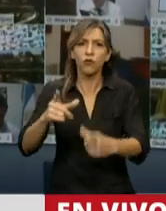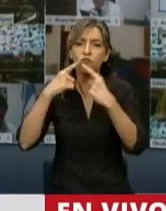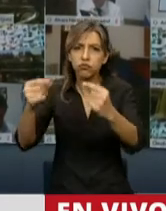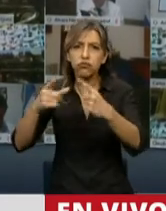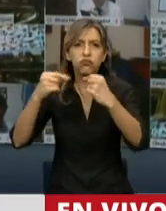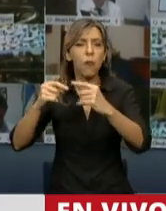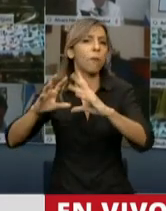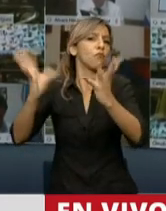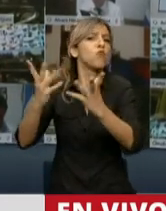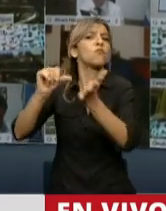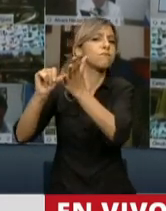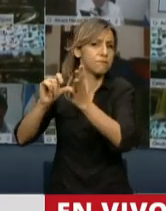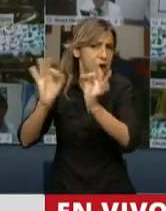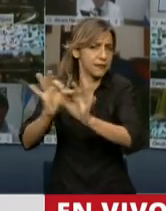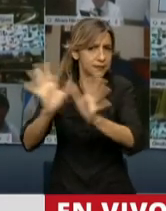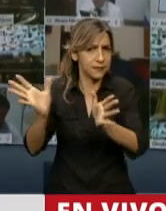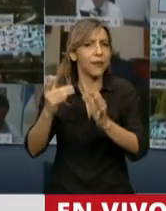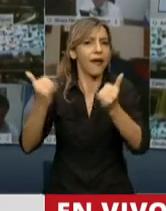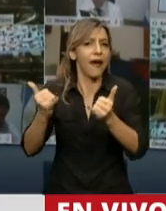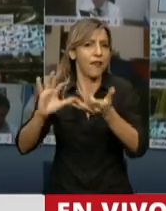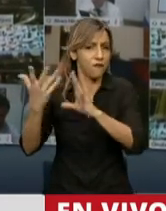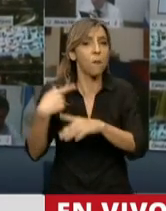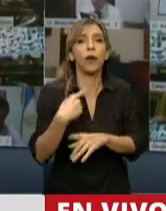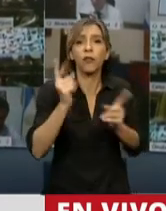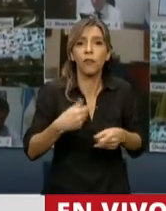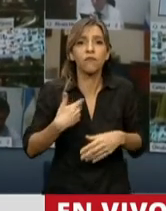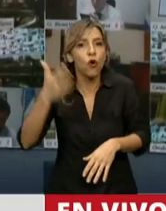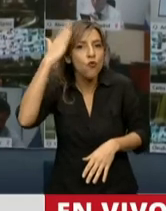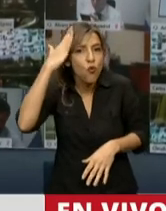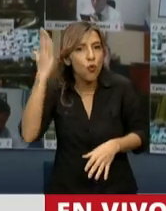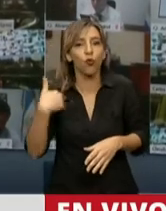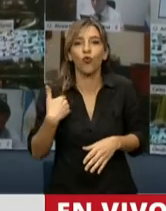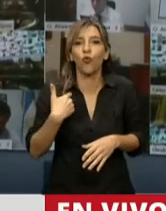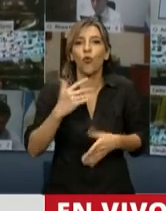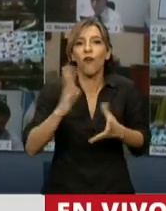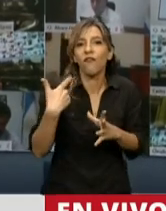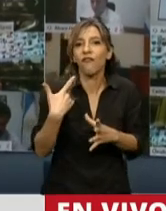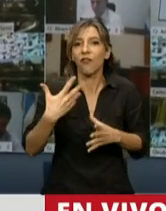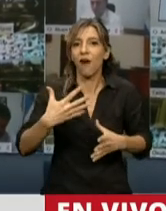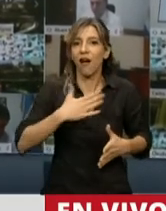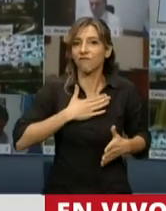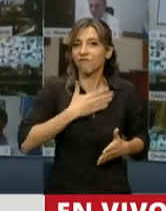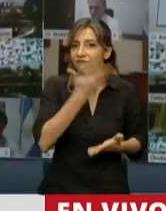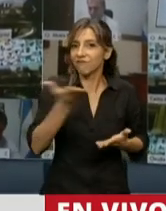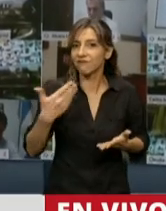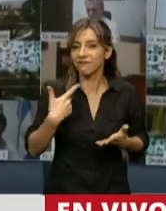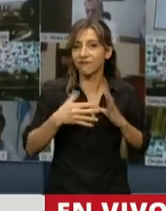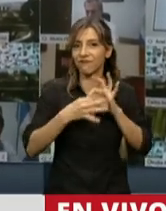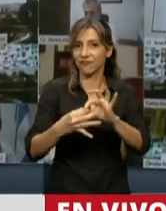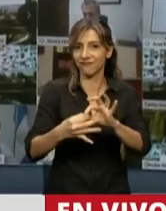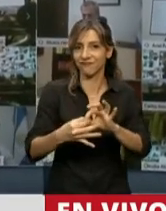fomentar profundamente la integración económica, cultural y humana con nuestros compatriotas isleños. La Guerra de